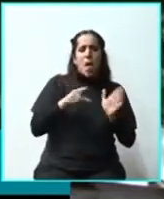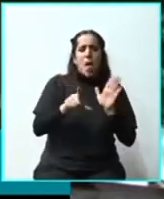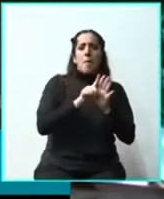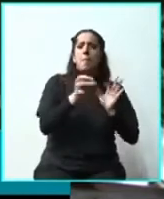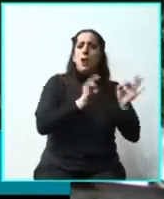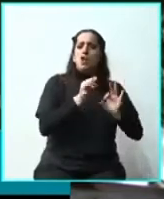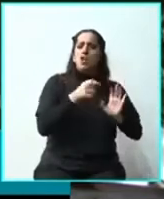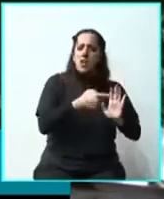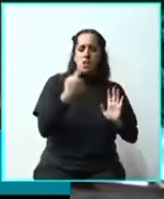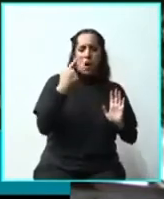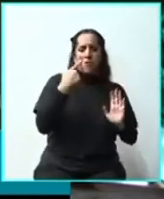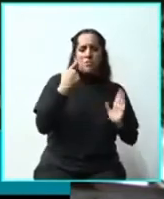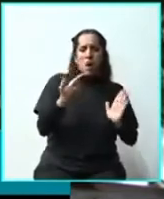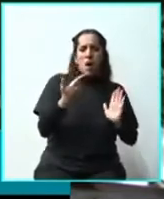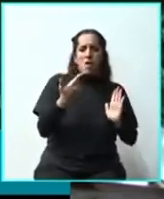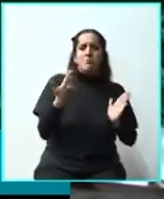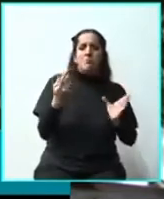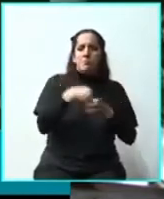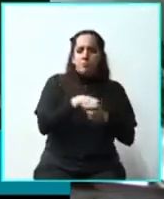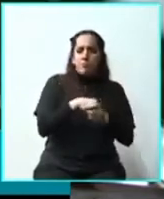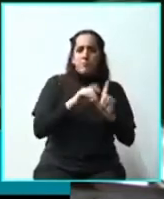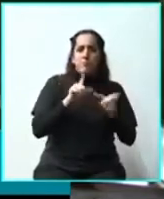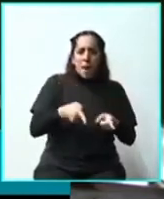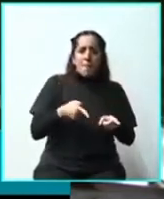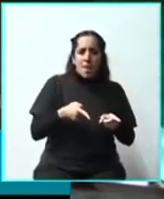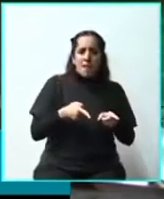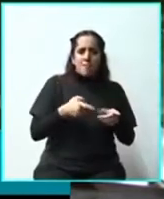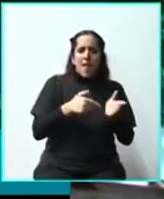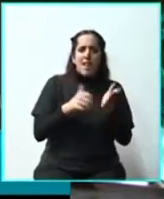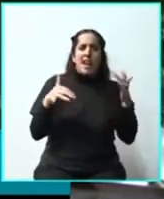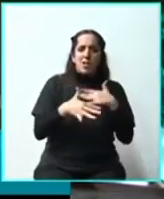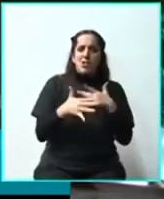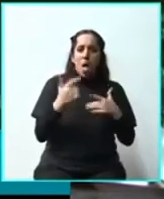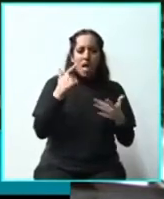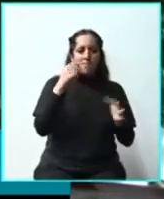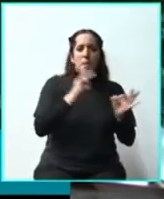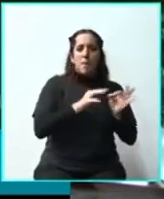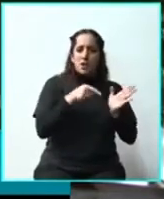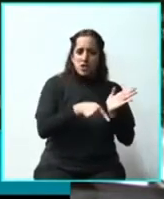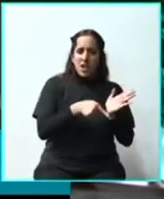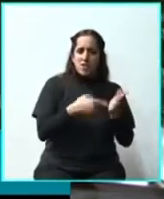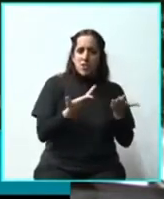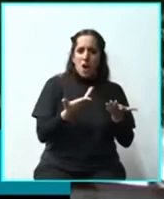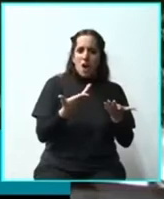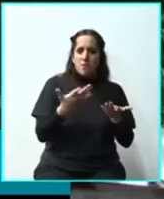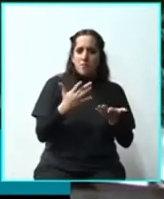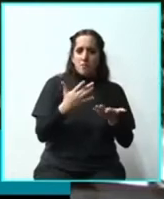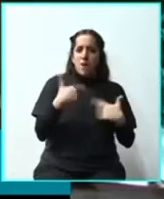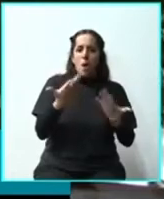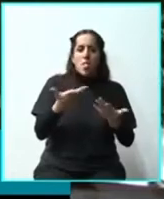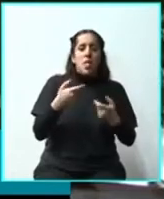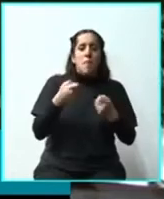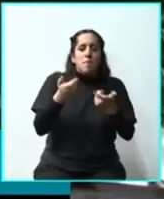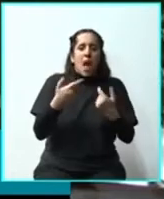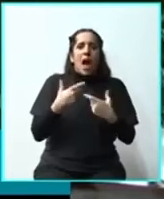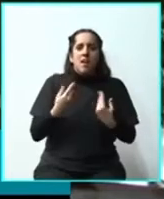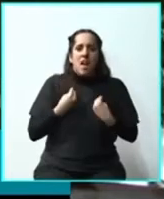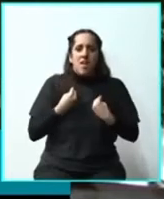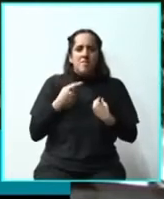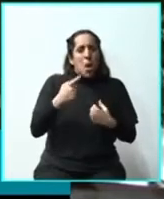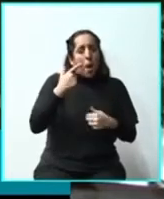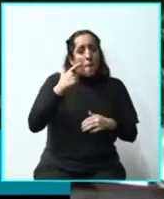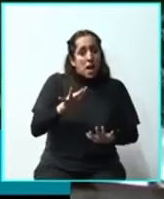en perspectiva, lo ponemos dentro del rompecabezas de la ciudad, el resultado es bastante